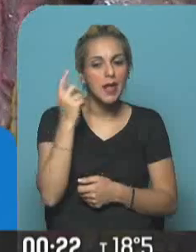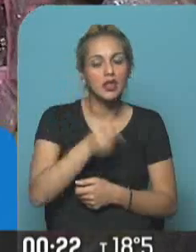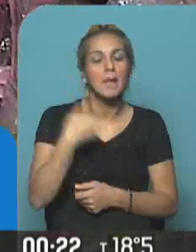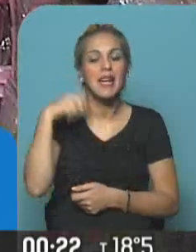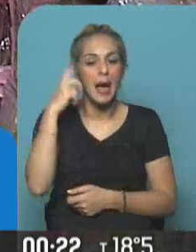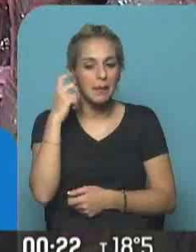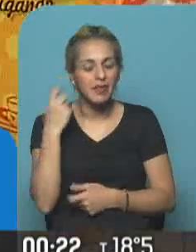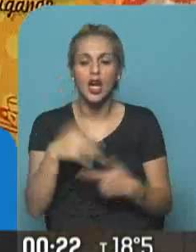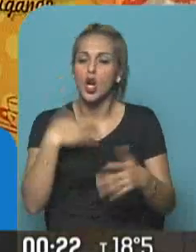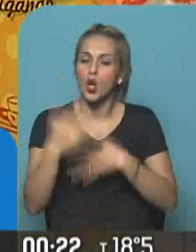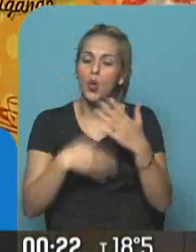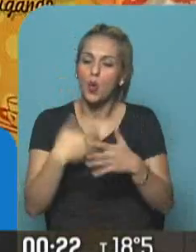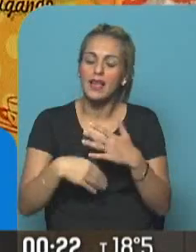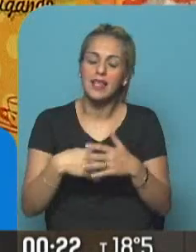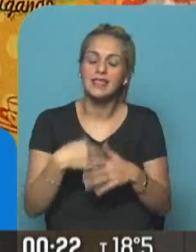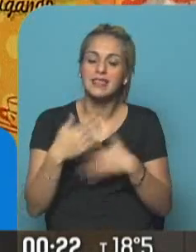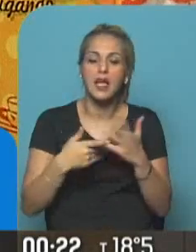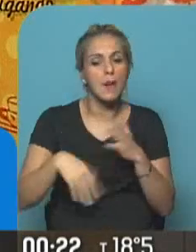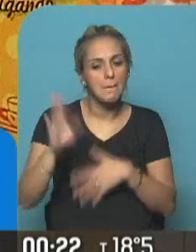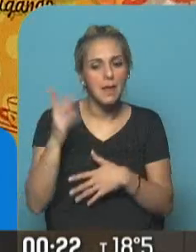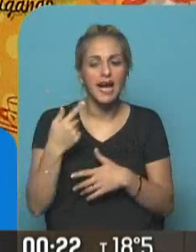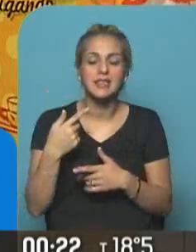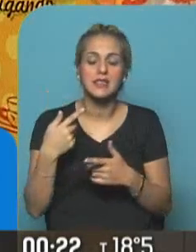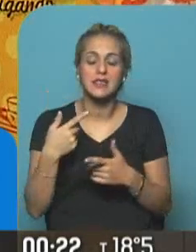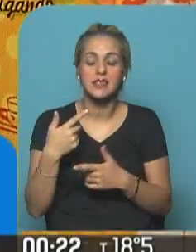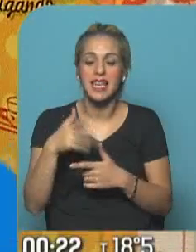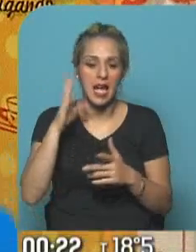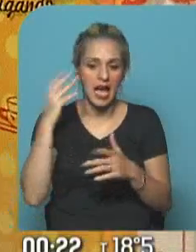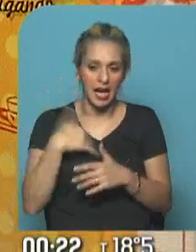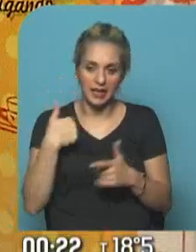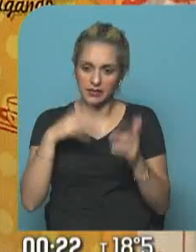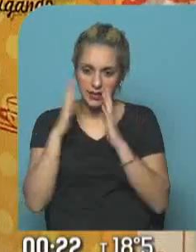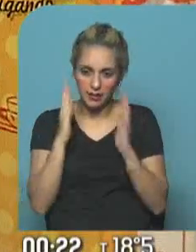¿no? Esos son los juguetes donde más se consume y donde más va el mercado argentino y donde más se potencia.